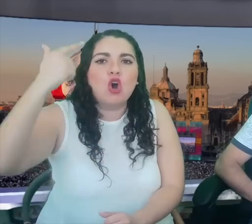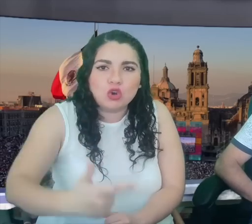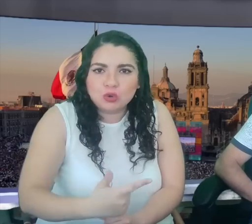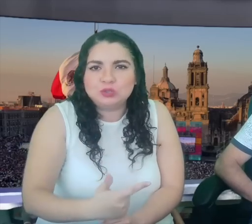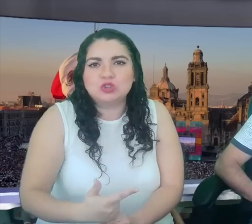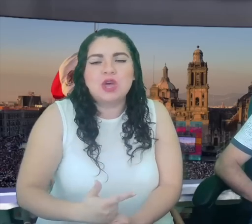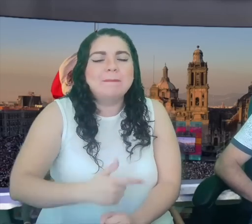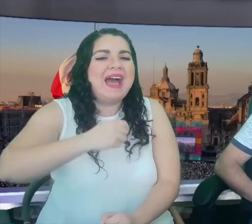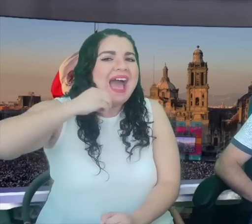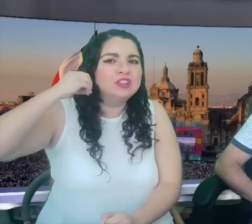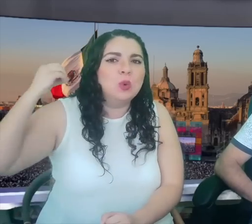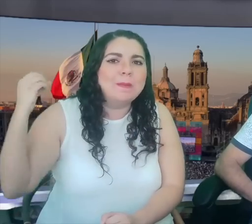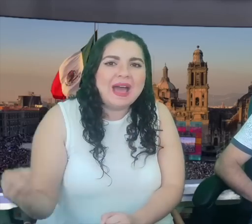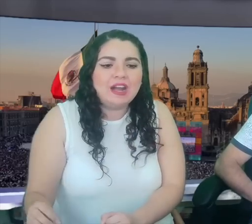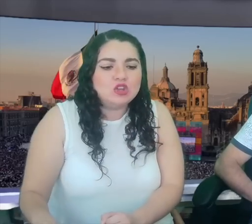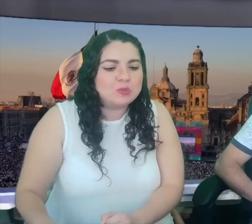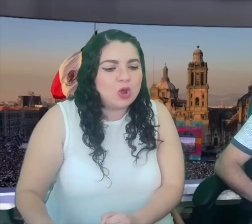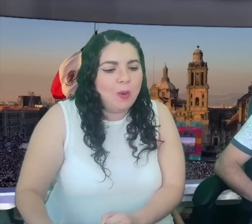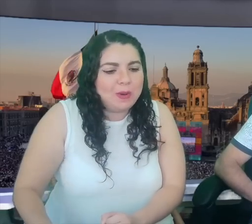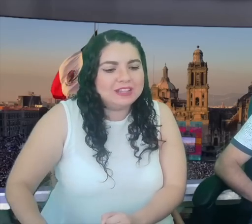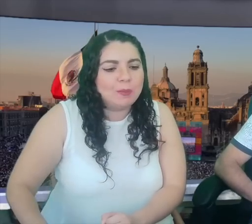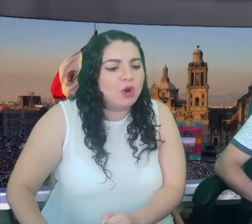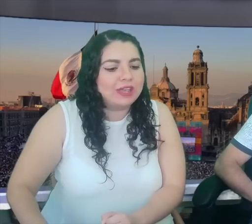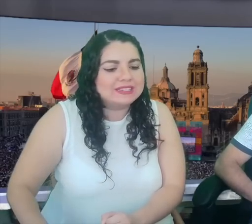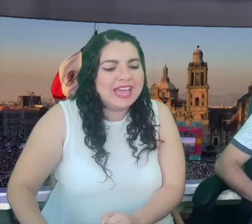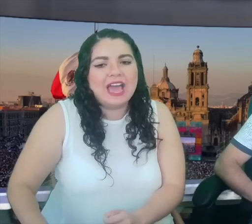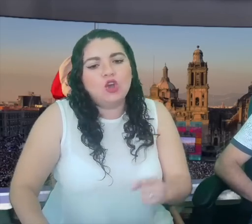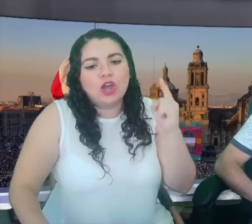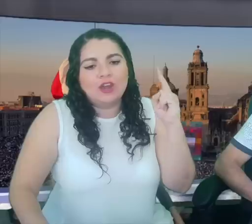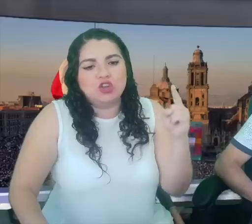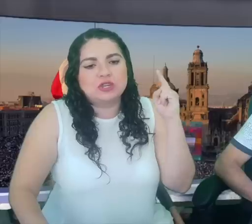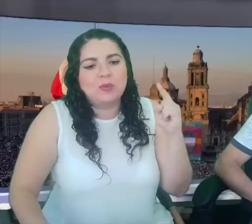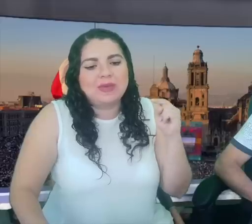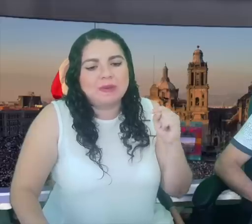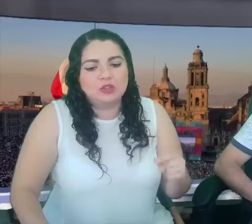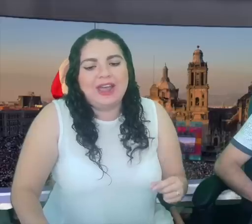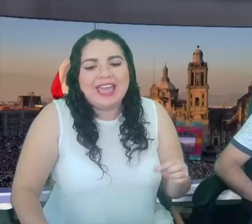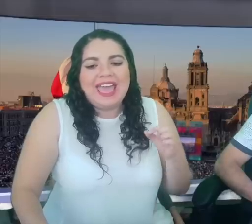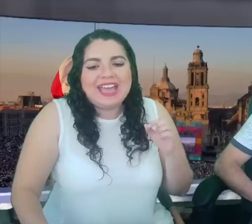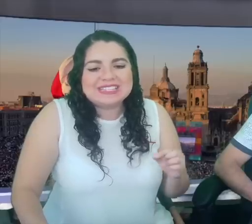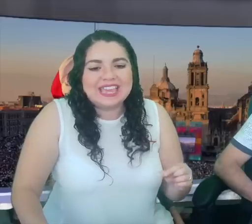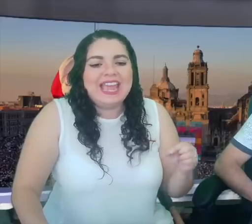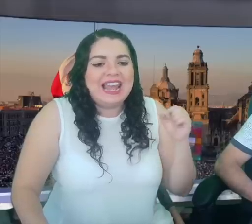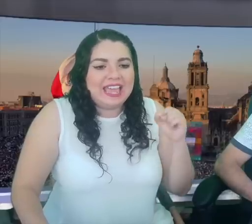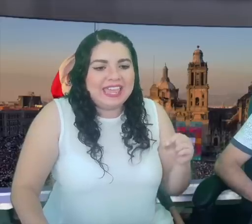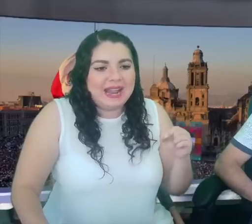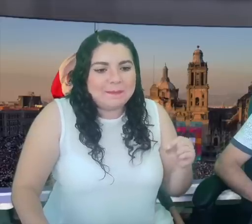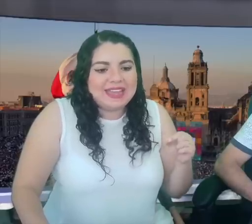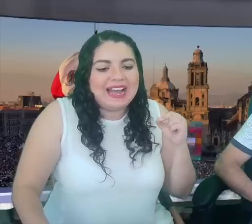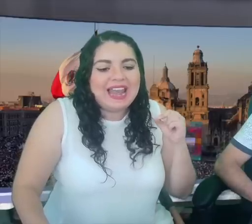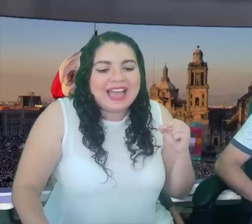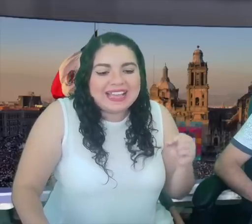corruptos va a tumbarlos por completo porque si hay algo que no se puede perdonar es que le